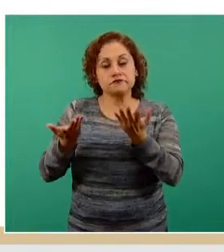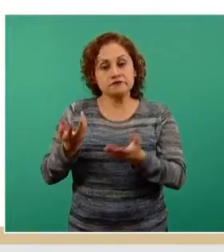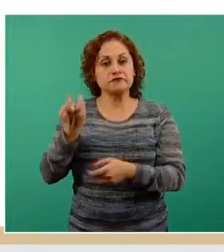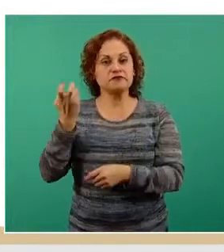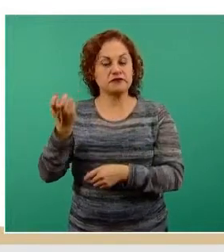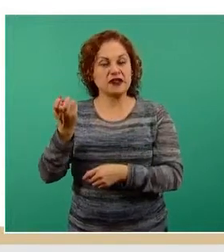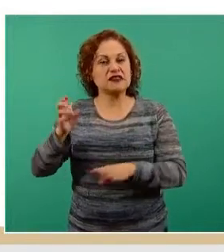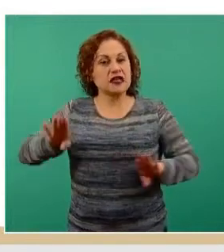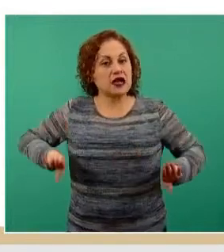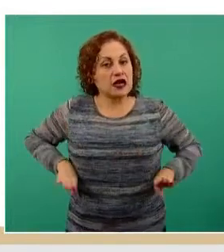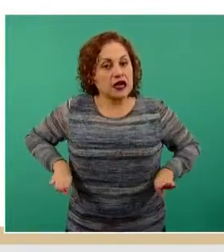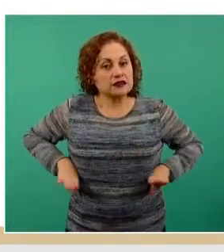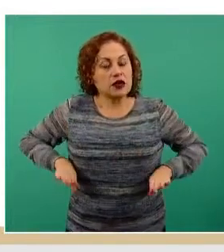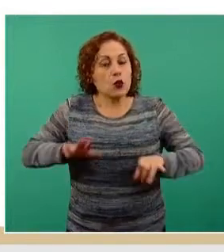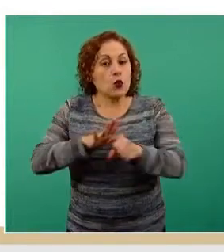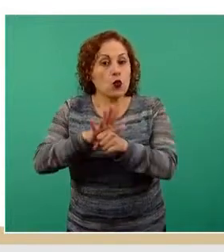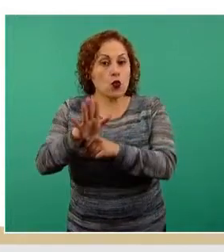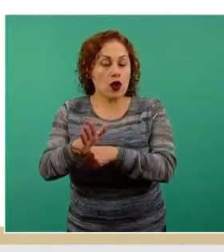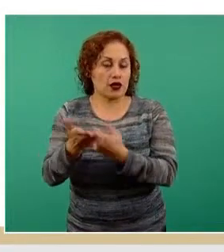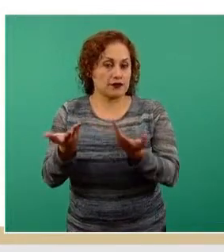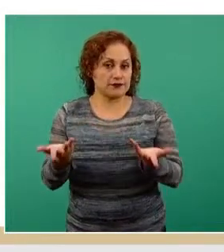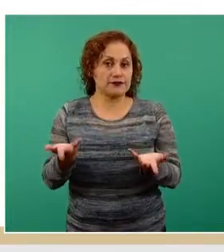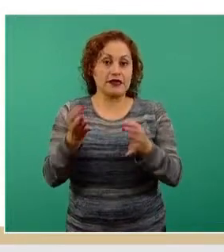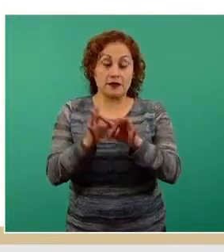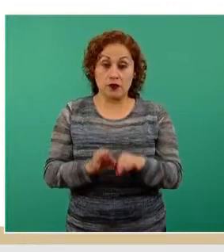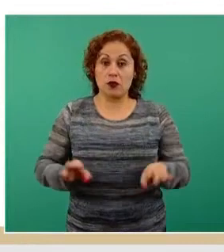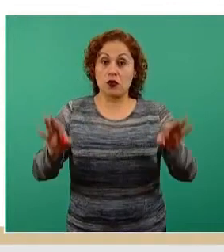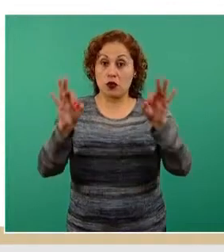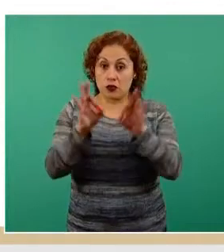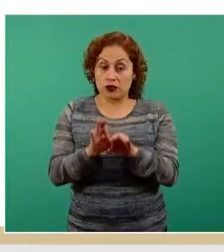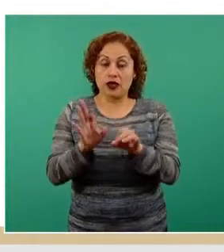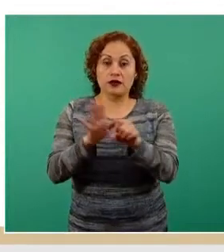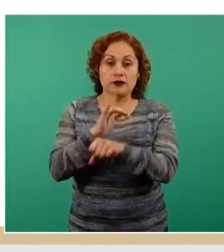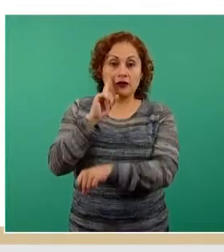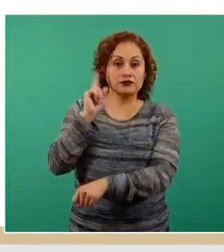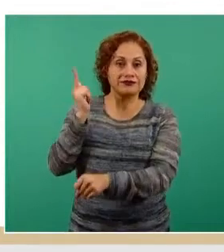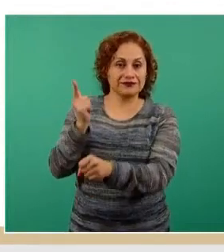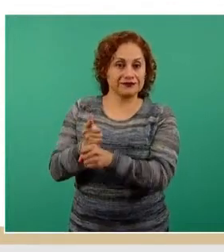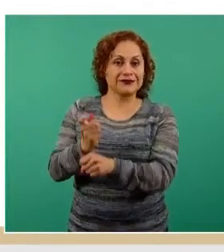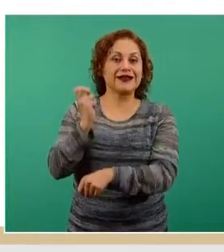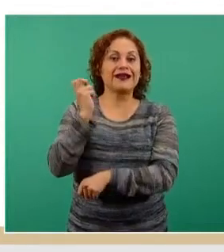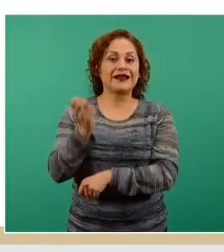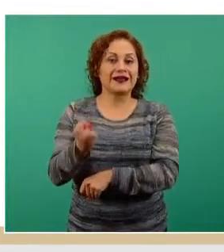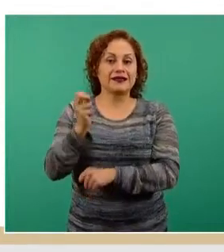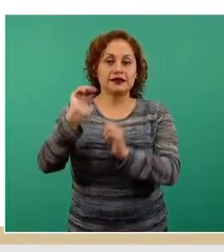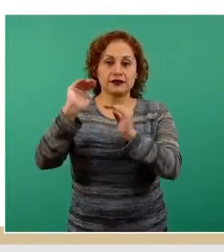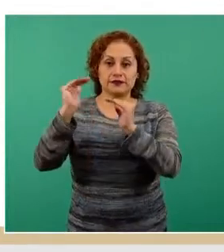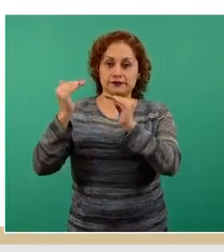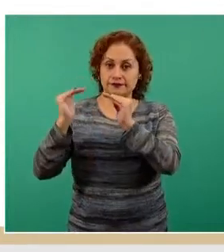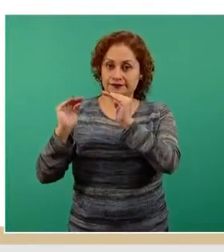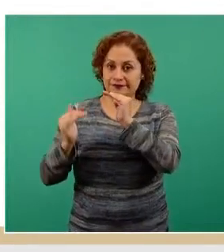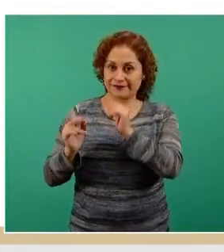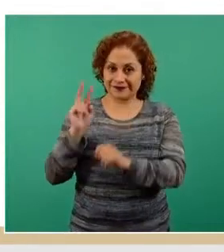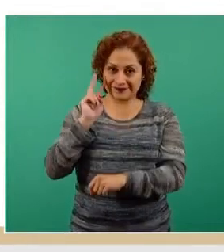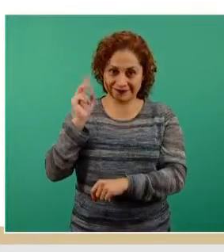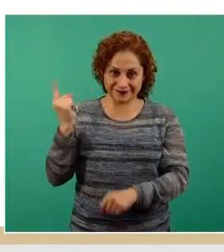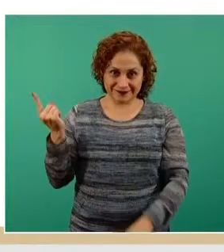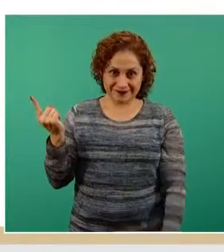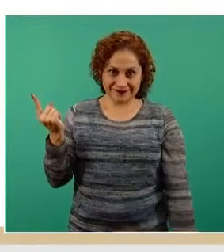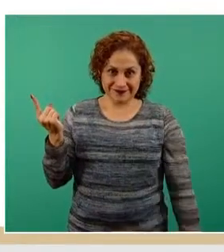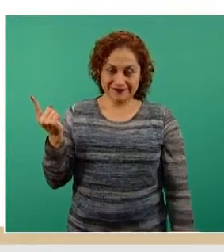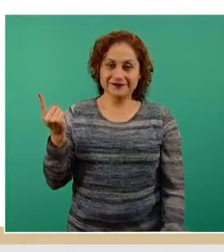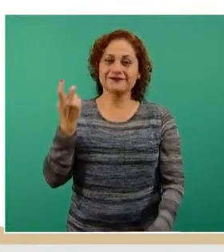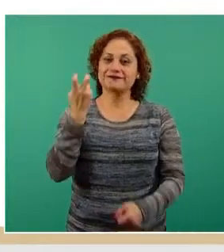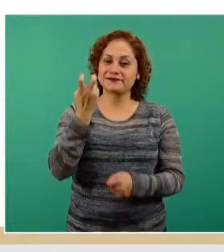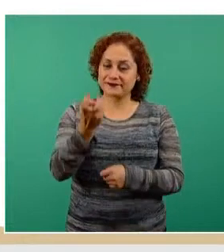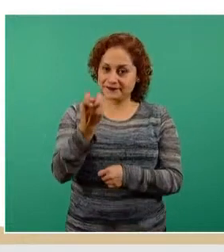tema de la importancia del descenso que se puede observar en el número de casos,